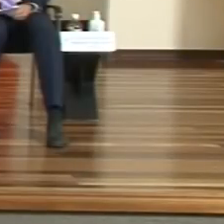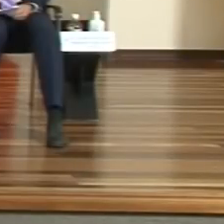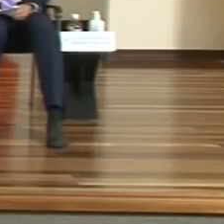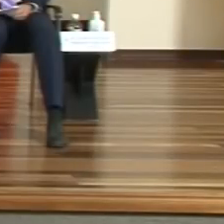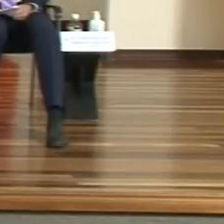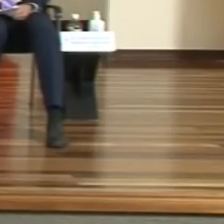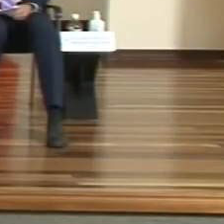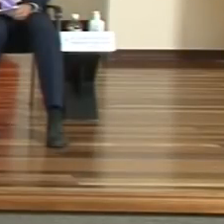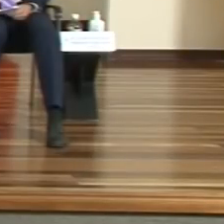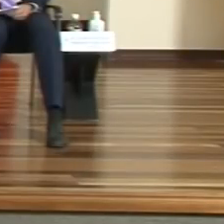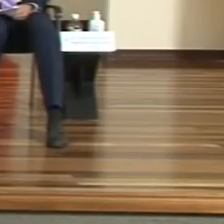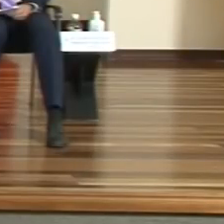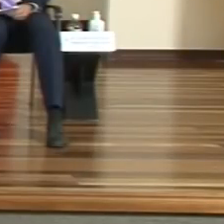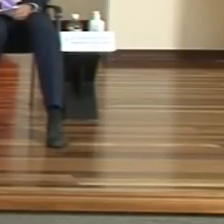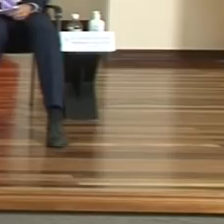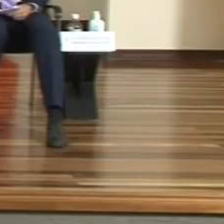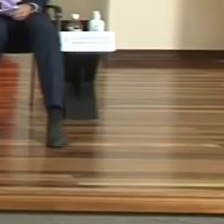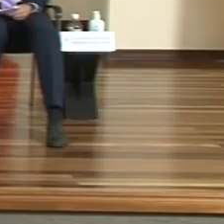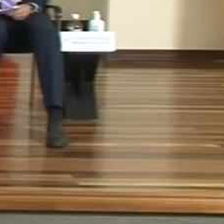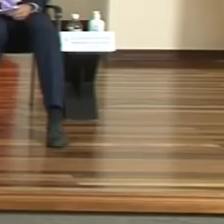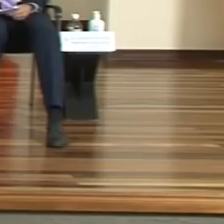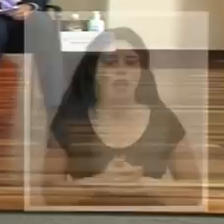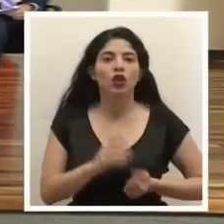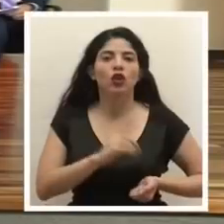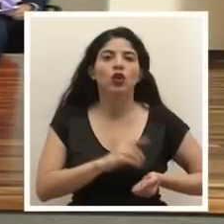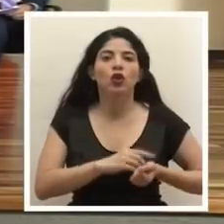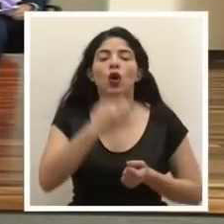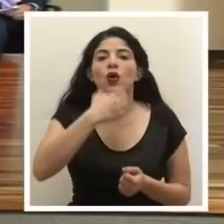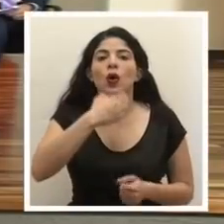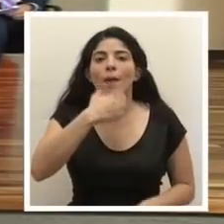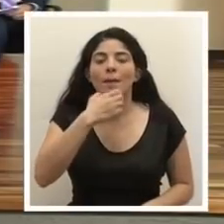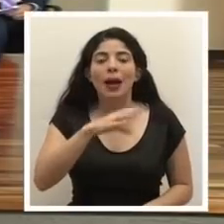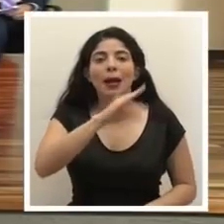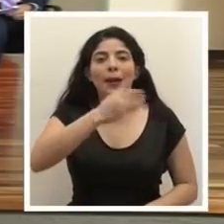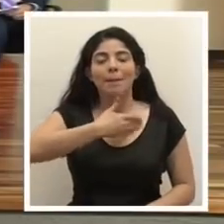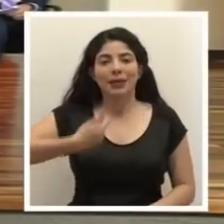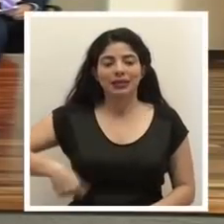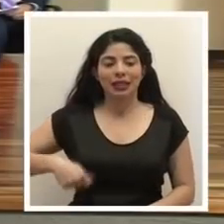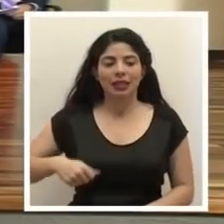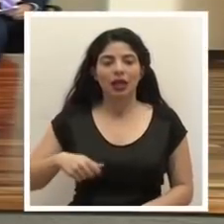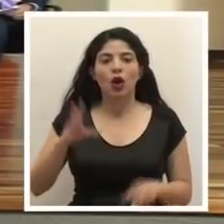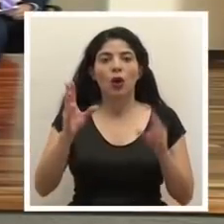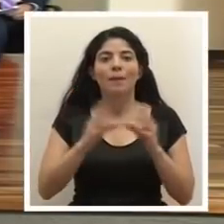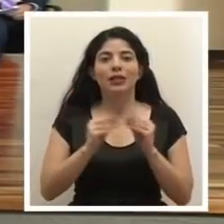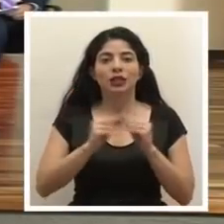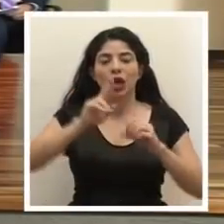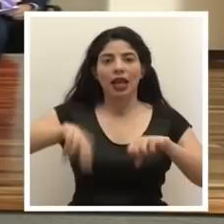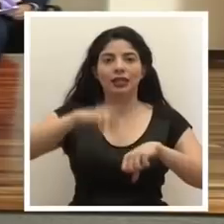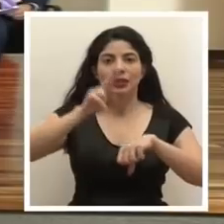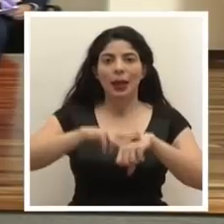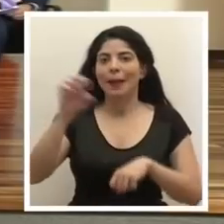presidente ejecutivo de la Caja Costarricense de Seguro Social, el doctor Román Macaya, y al presidente de la Comisión Nacional de